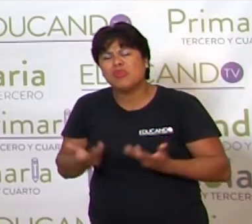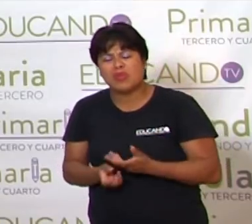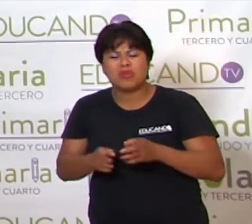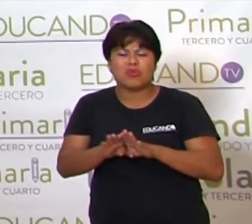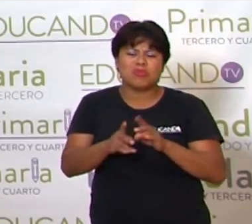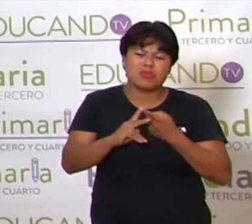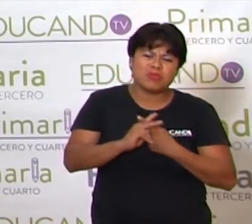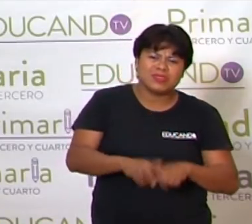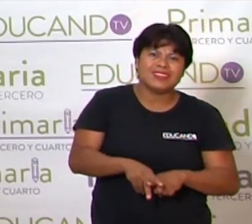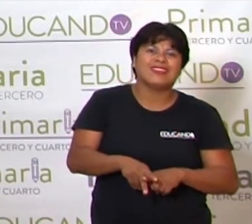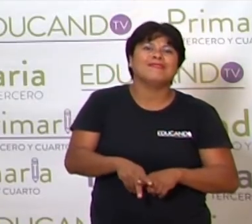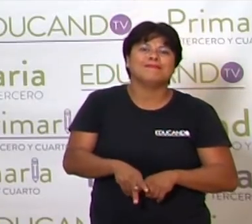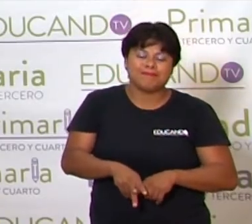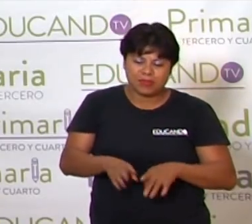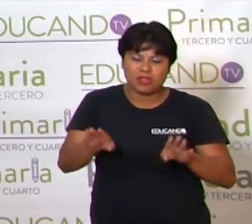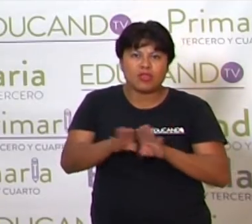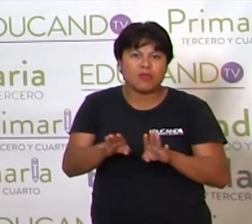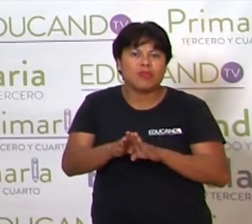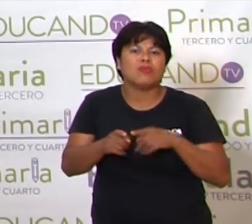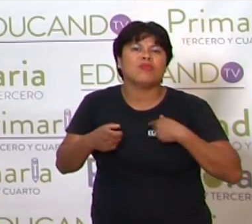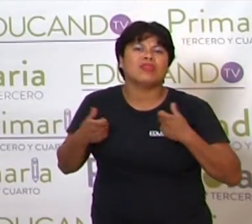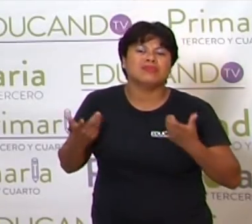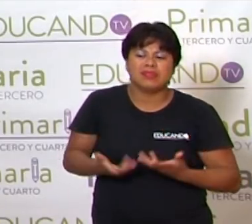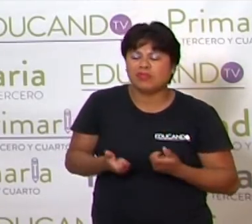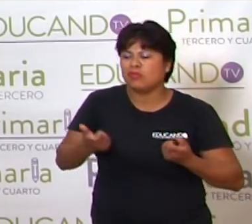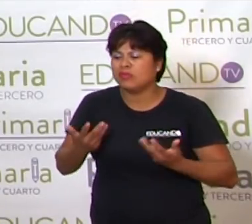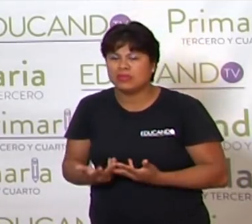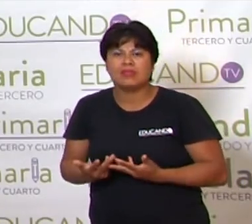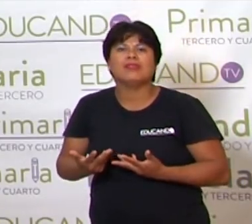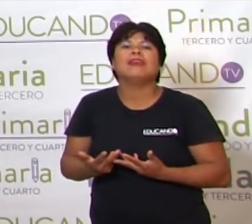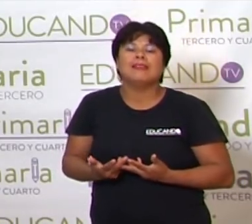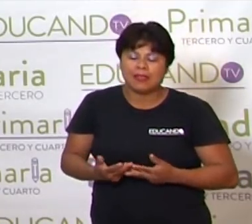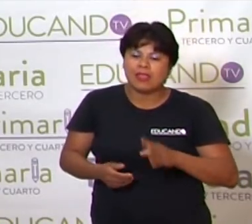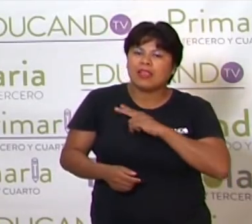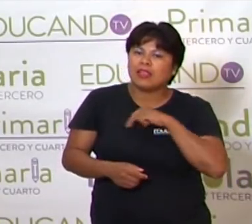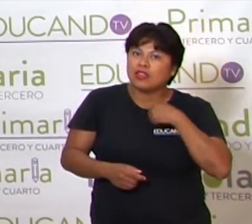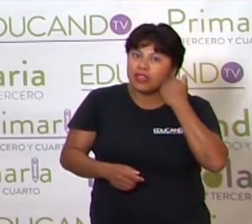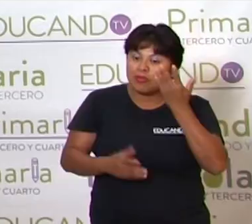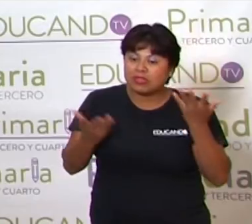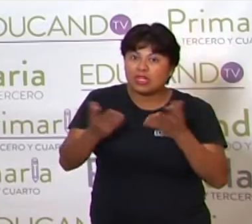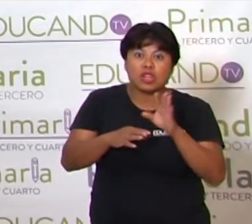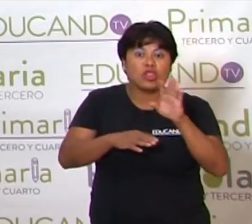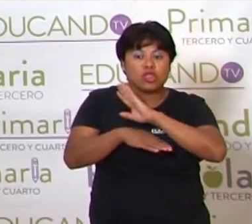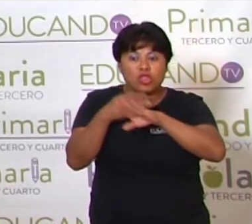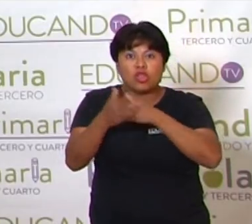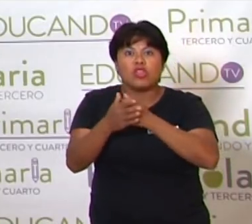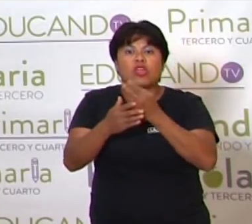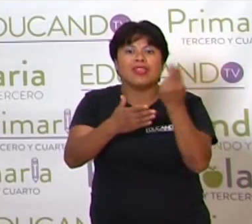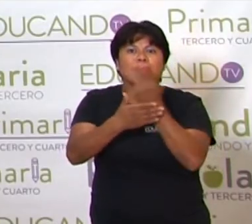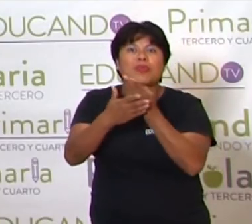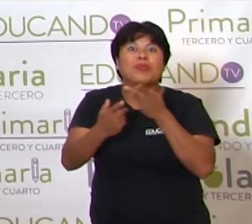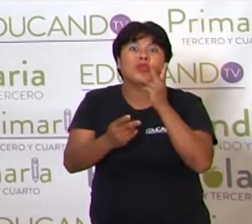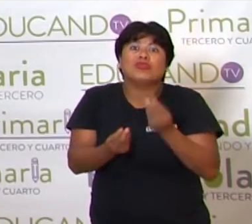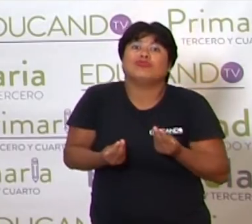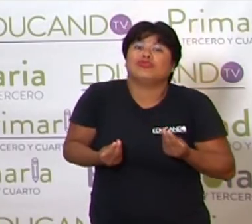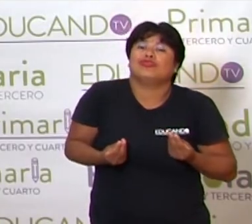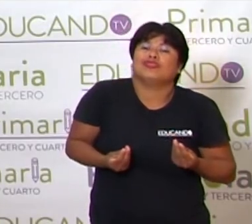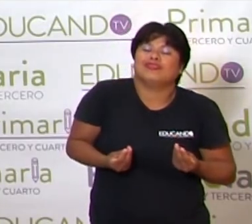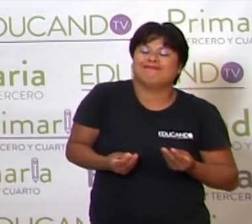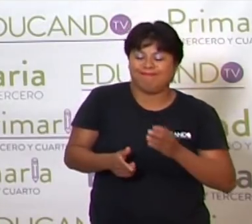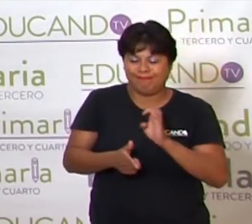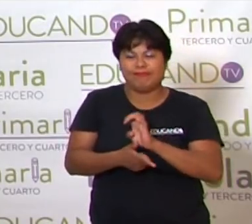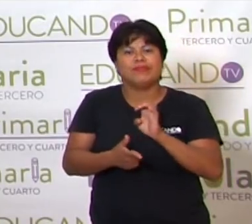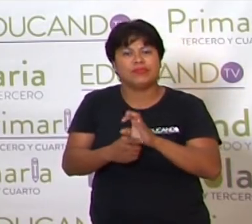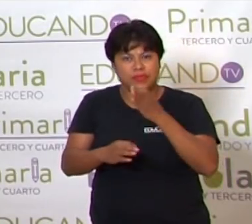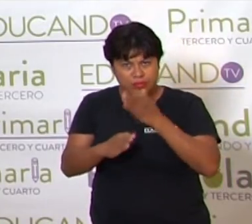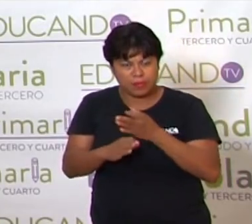a empezar? ¿Cómo le voy a hacer porque quisiéramos representar todo en dibujos, pero es demasiado? Entonces, el